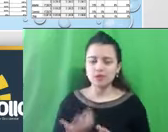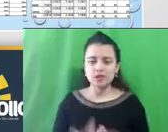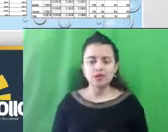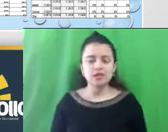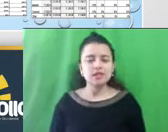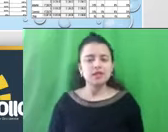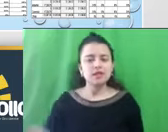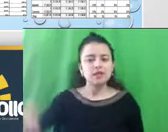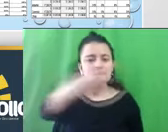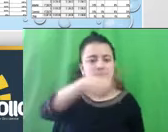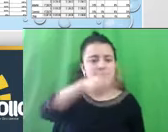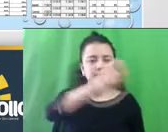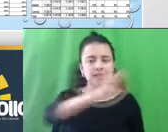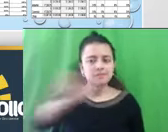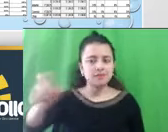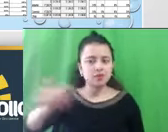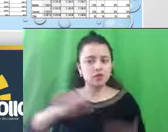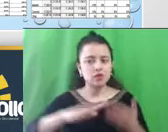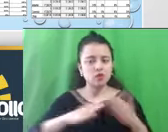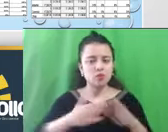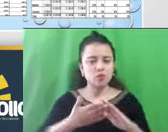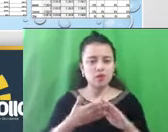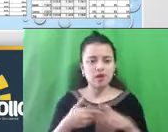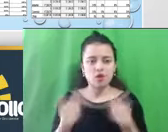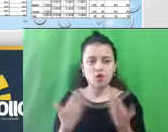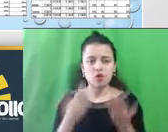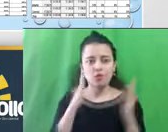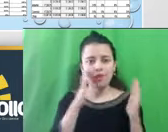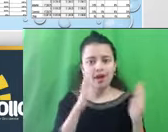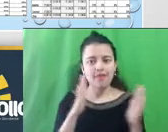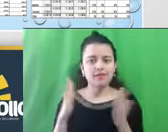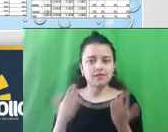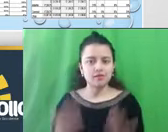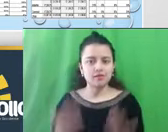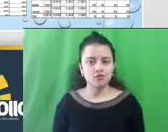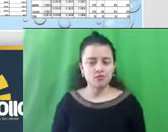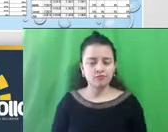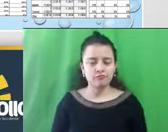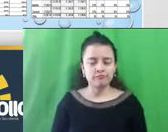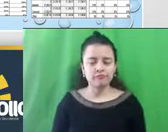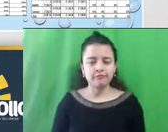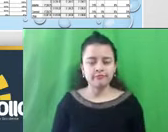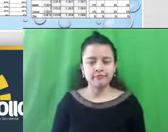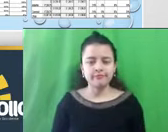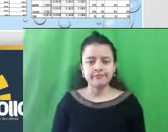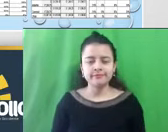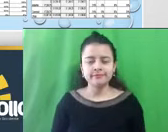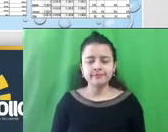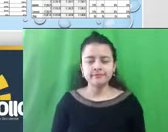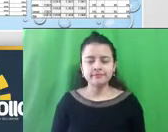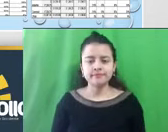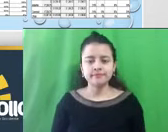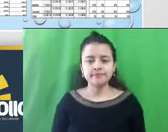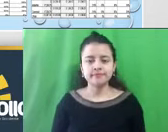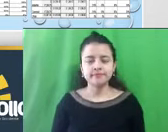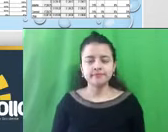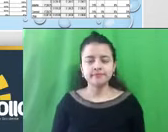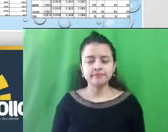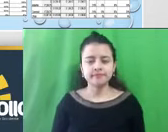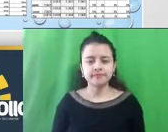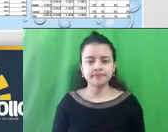para llegar a cumplir con estos valores. Por intermedio del señor